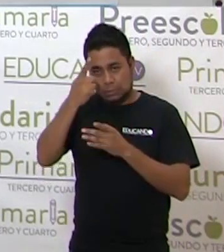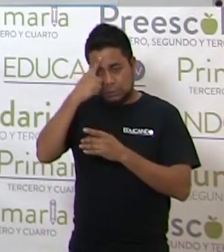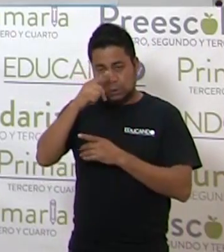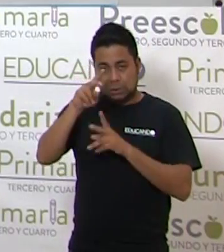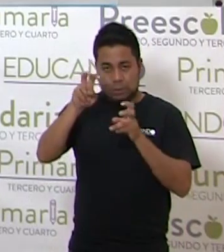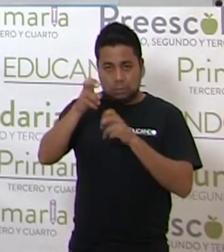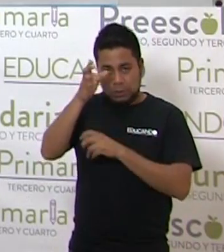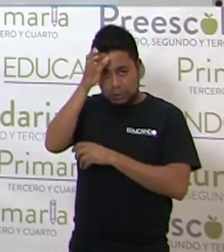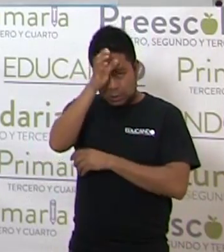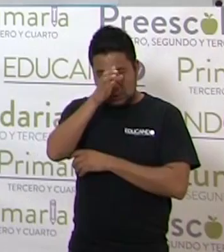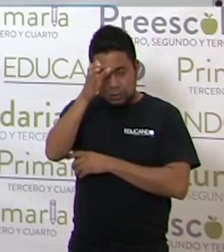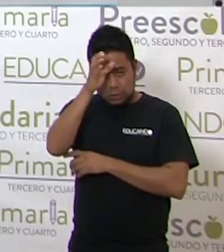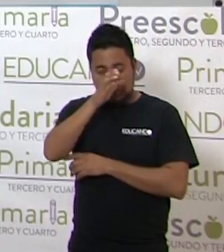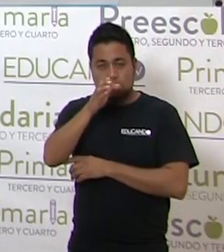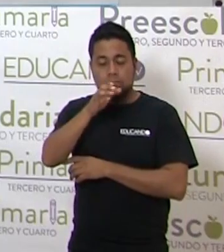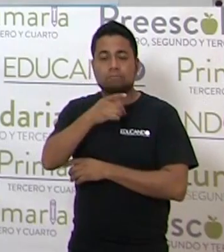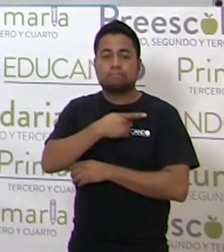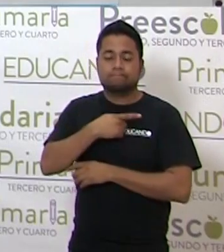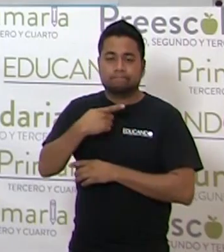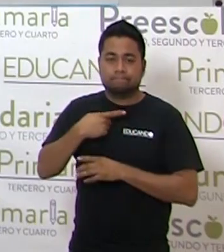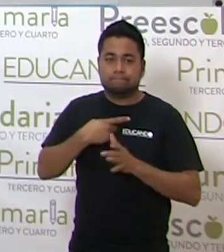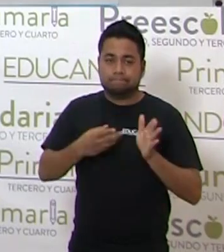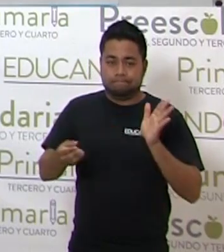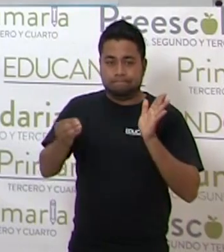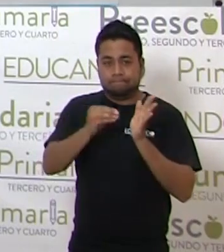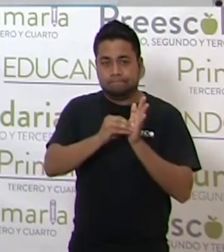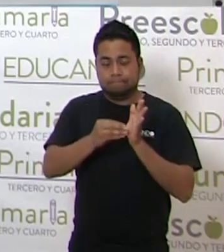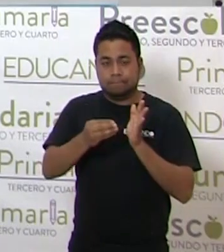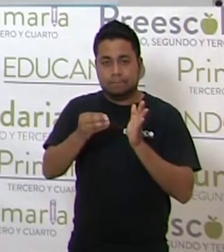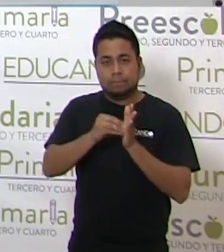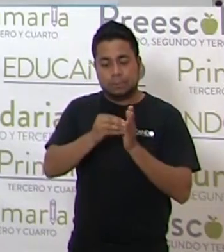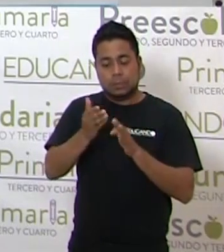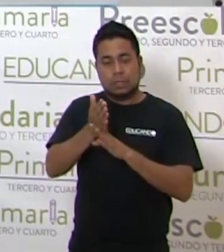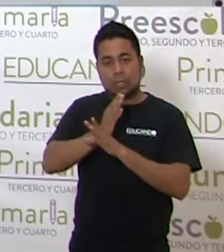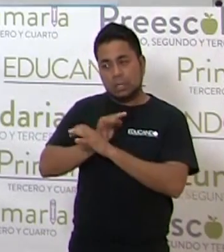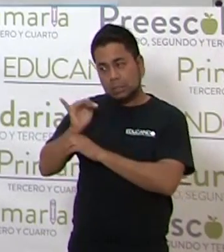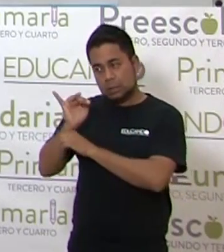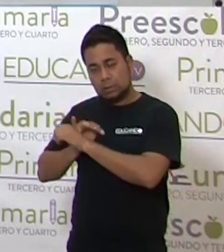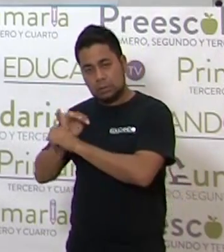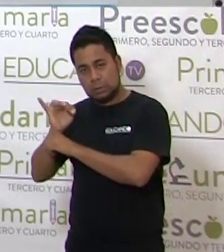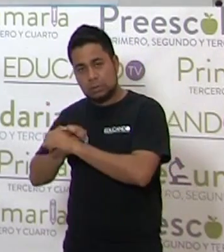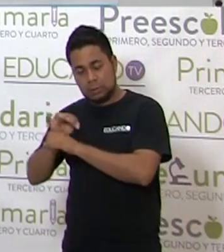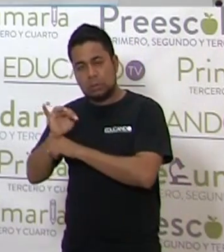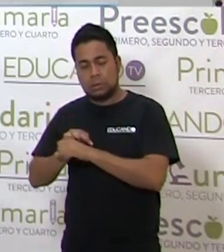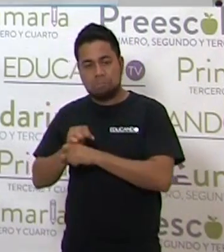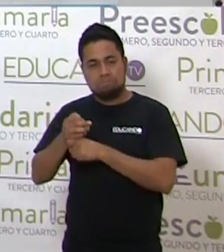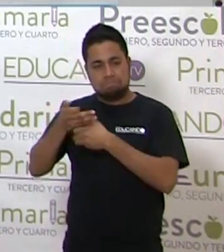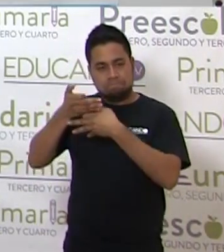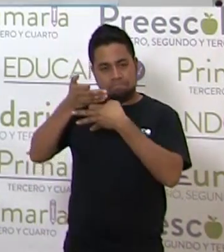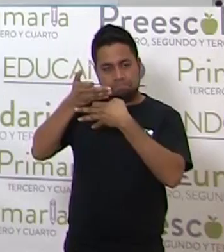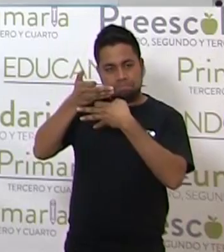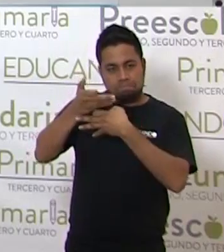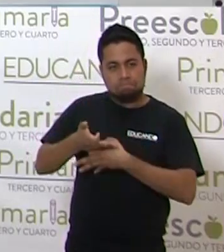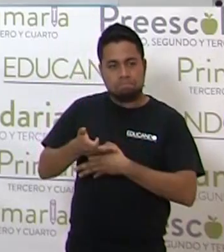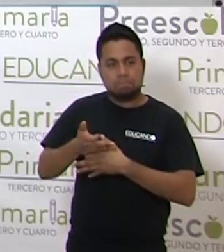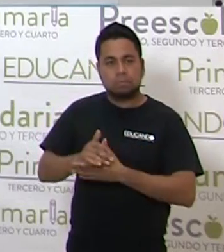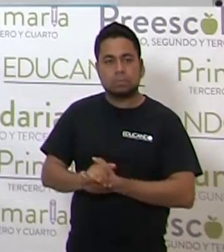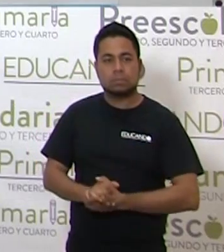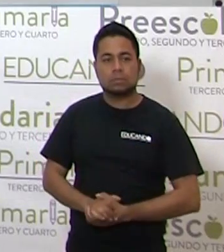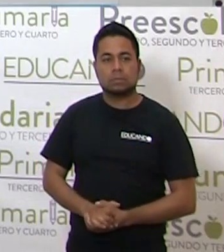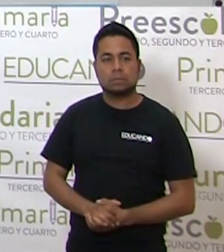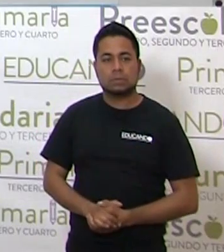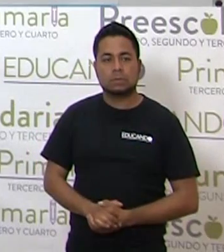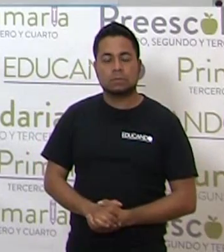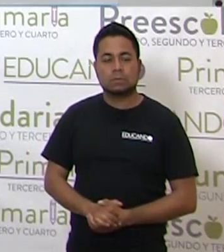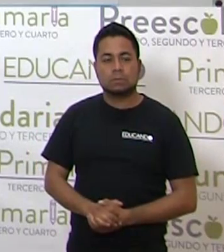divulgación científica, tiene que haber sido una investigación la que está atrás de este tipo de